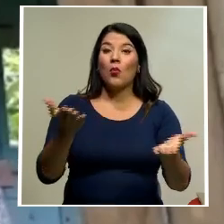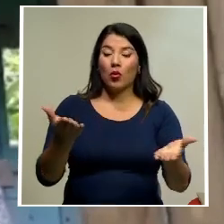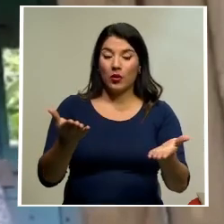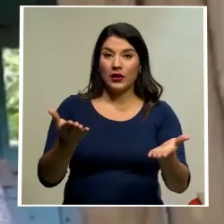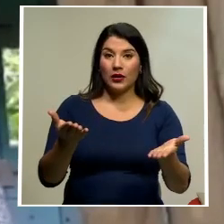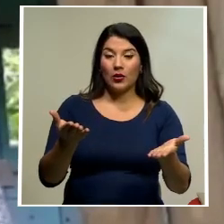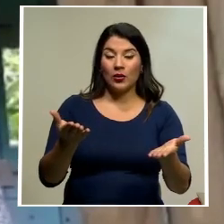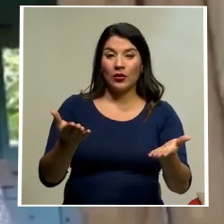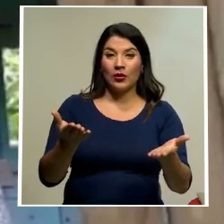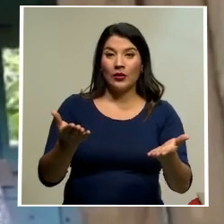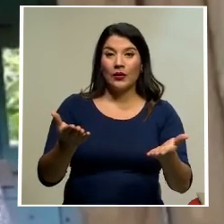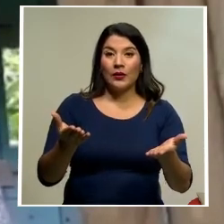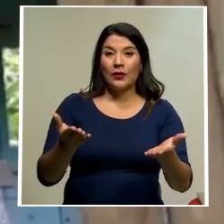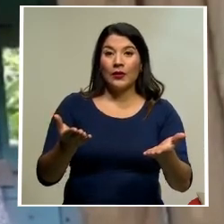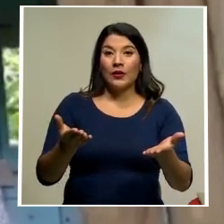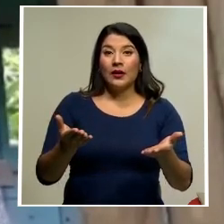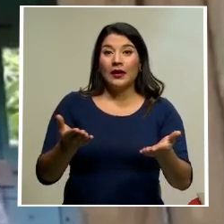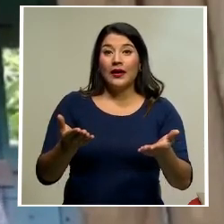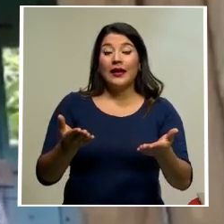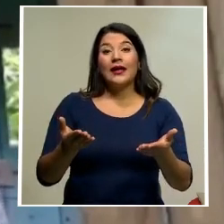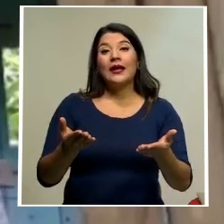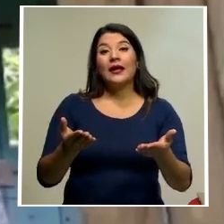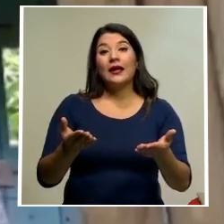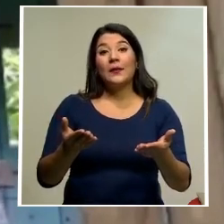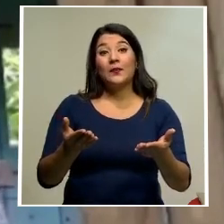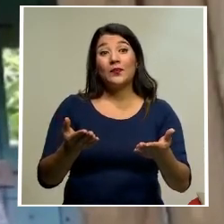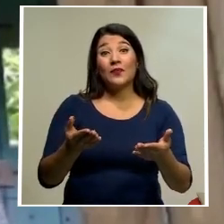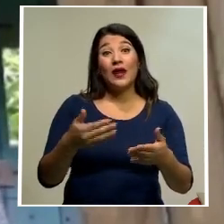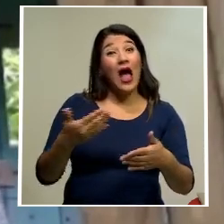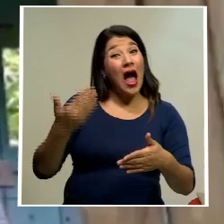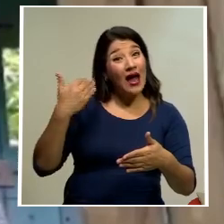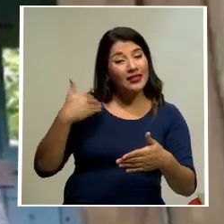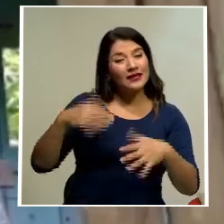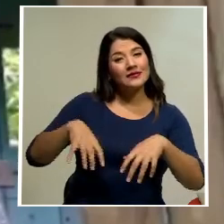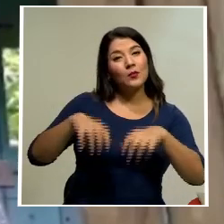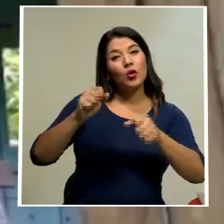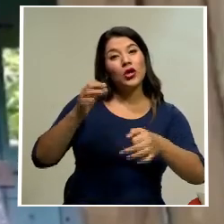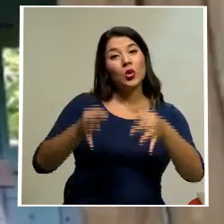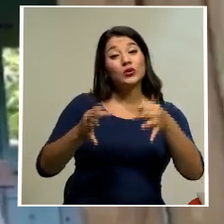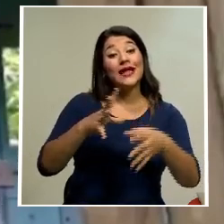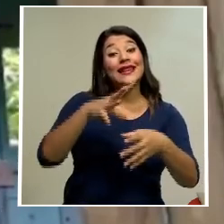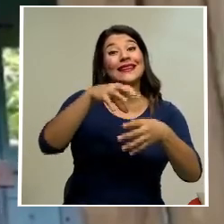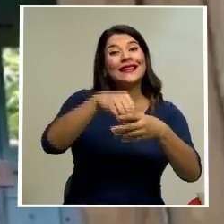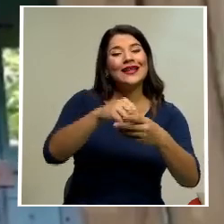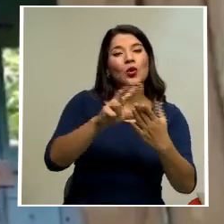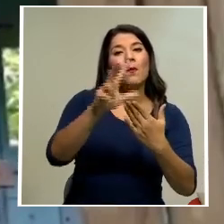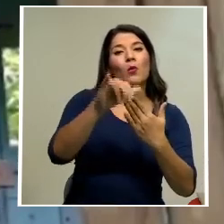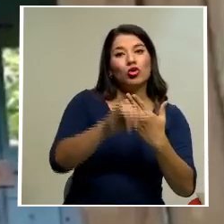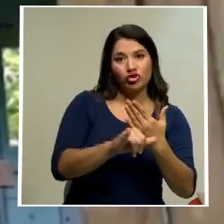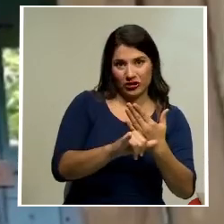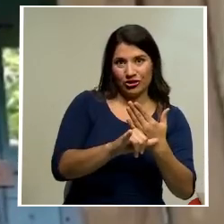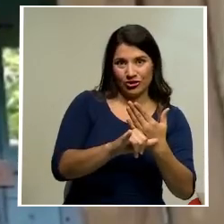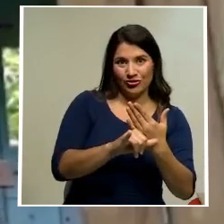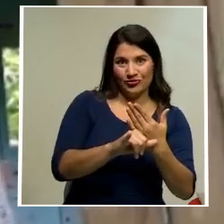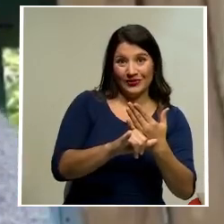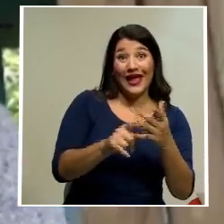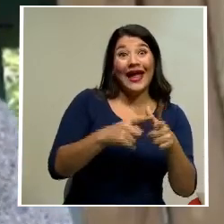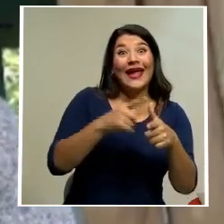incidía, digamos, en la organización interna del Poder Judicial.